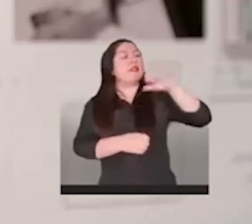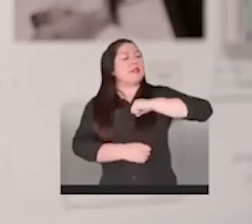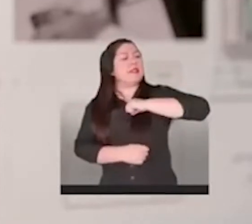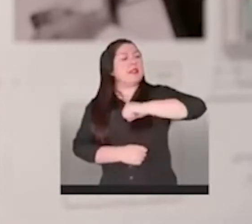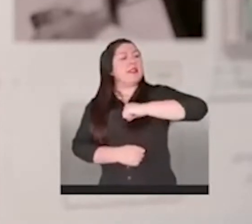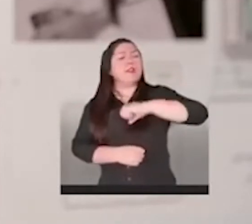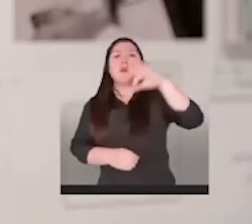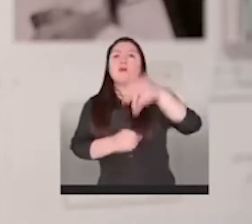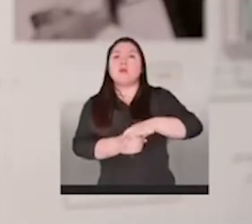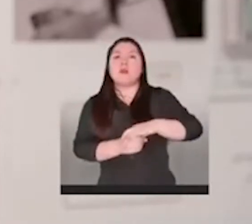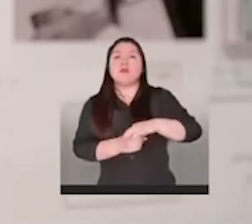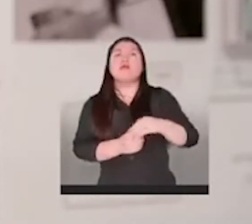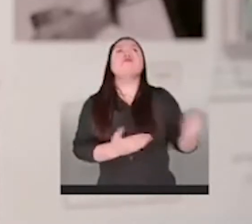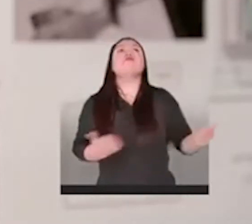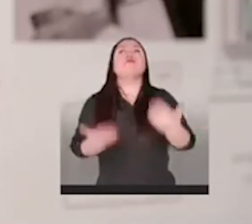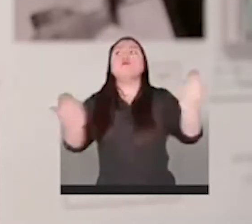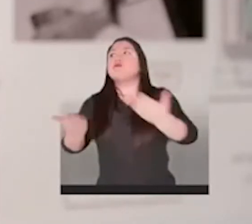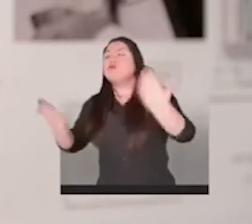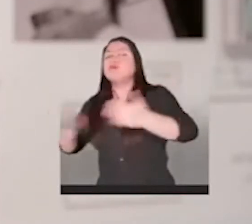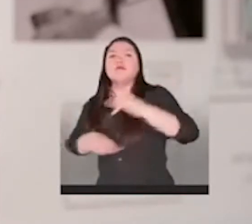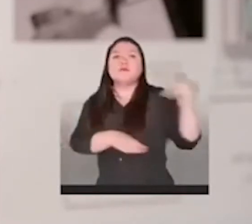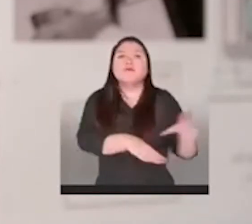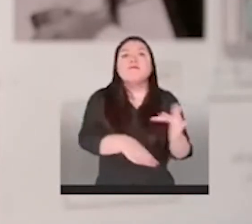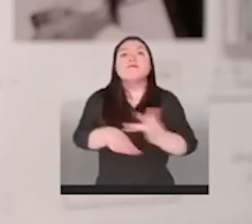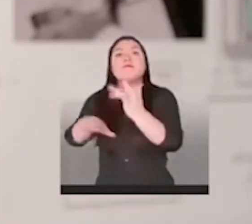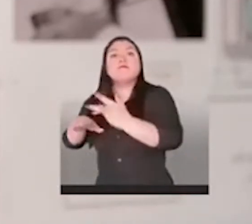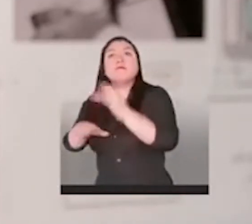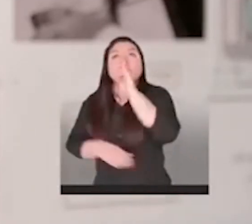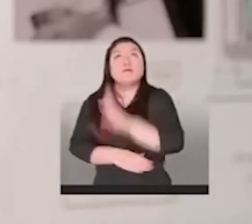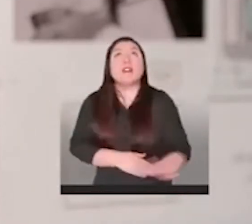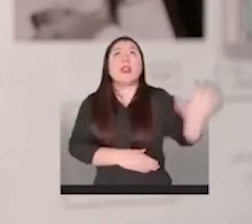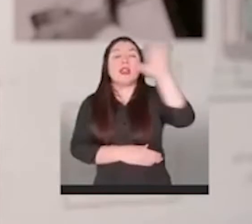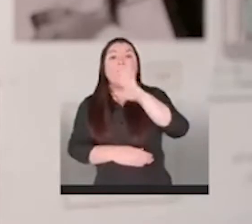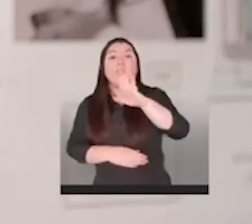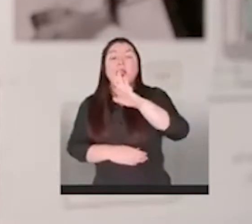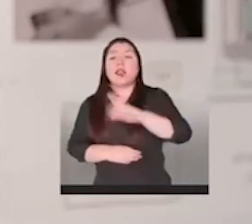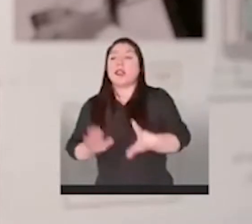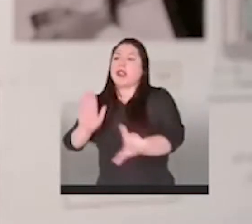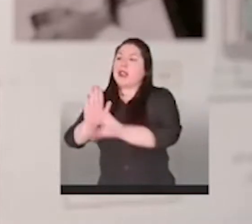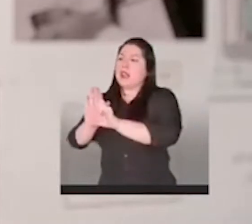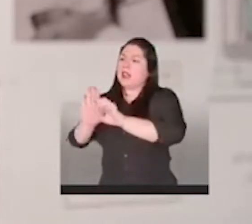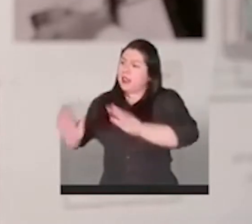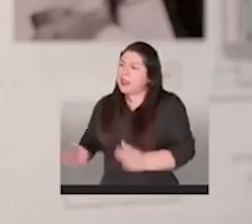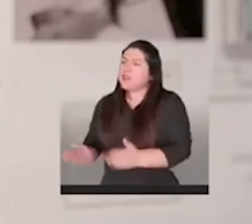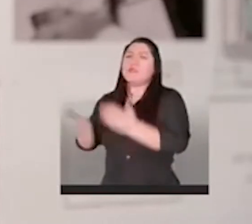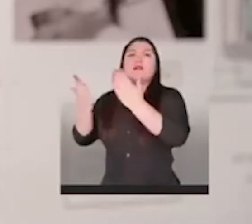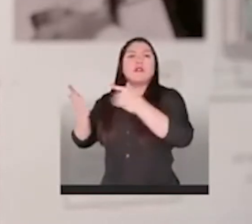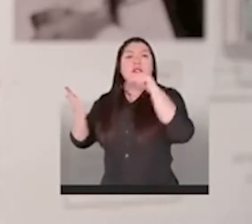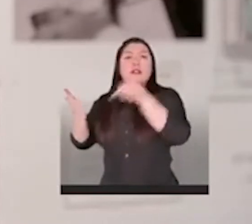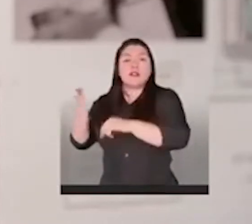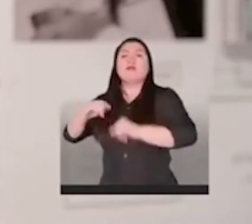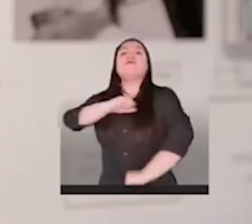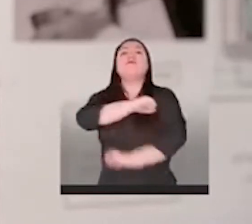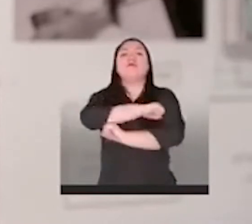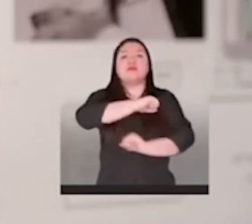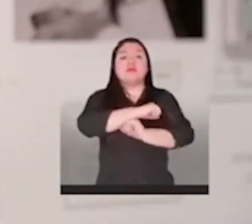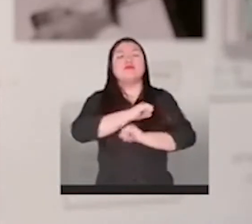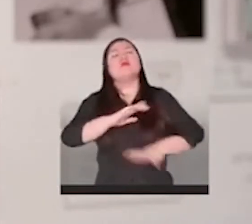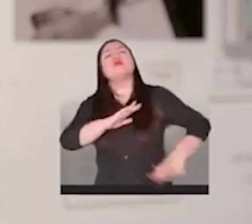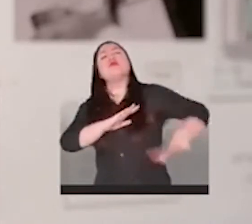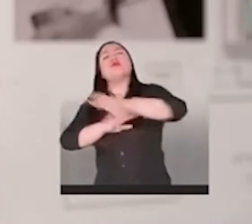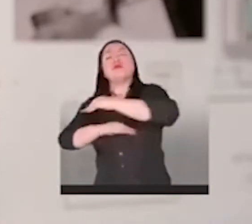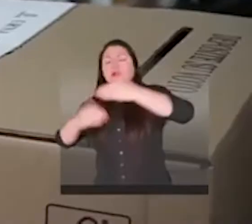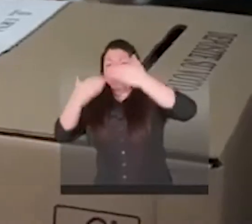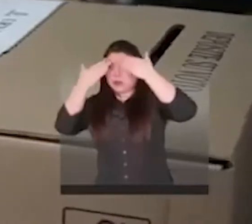voto, fomentando la participación ciudadana en los territorios con una legislación actualizada que continúe fortaleciendo y